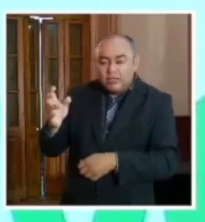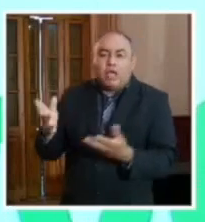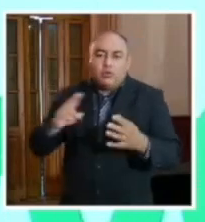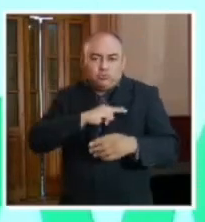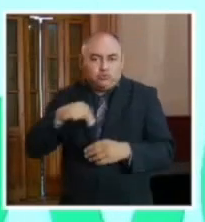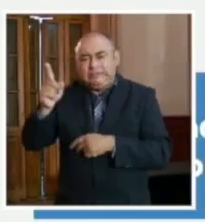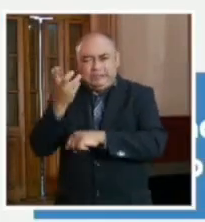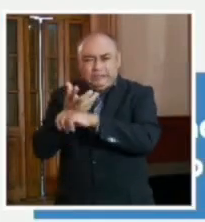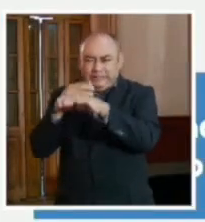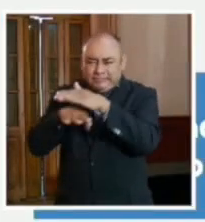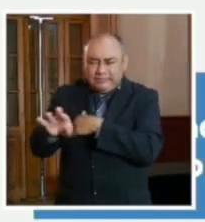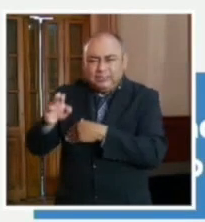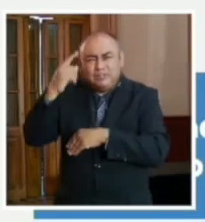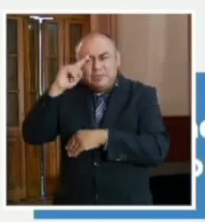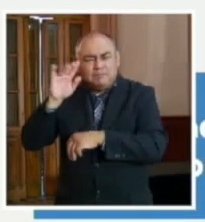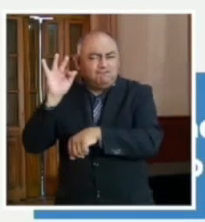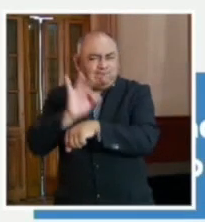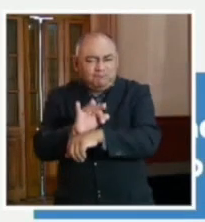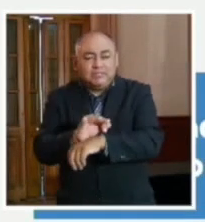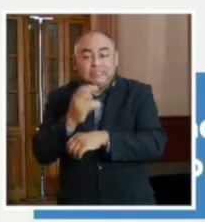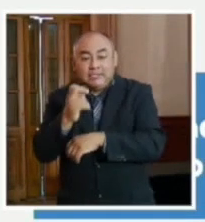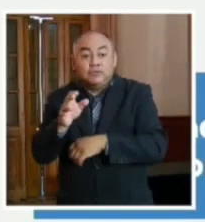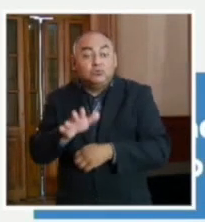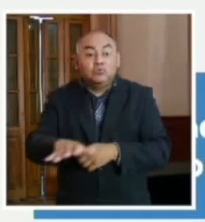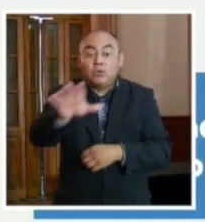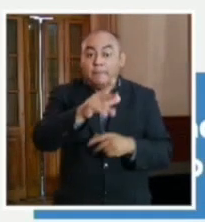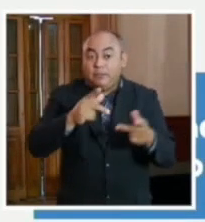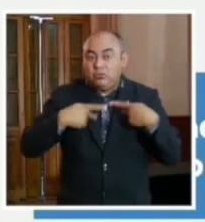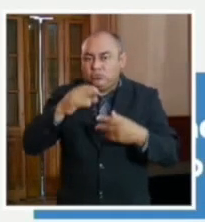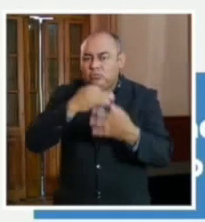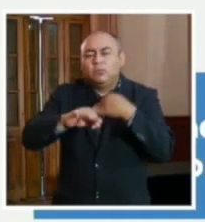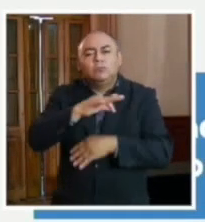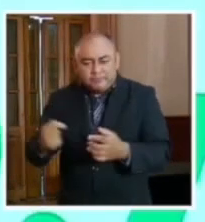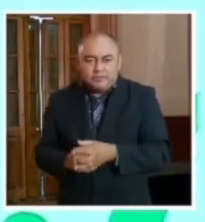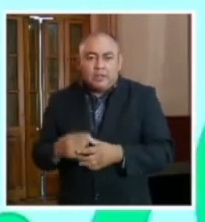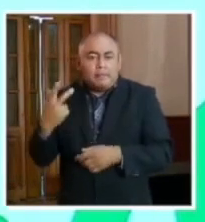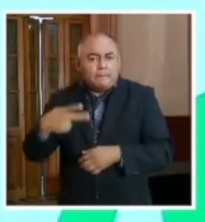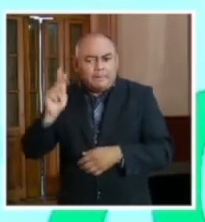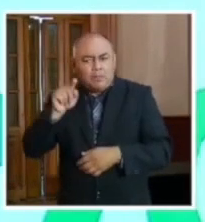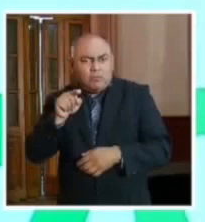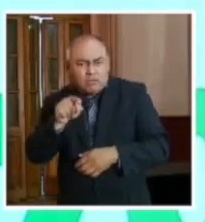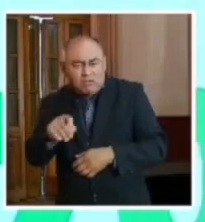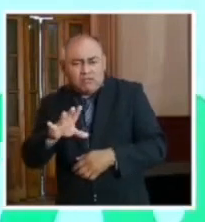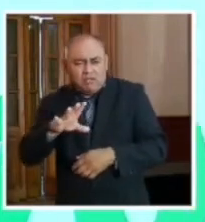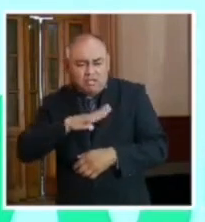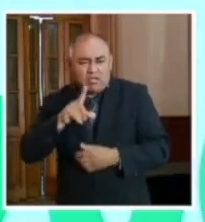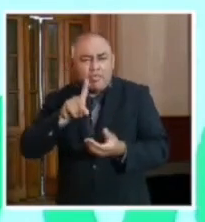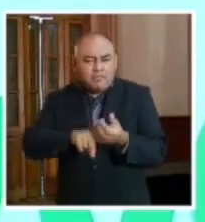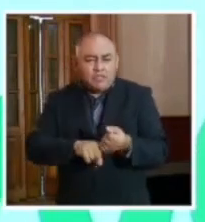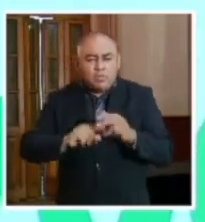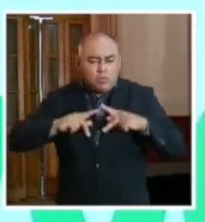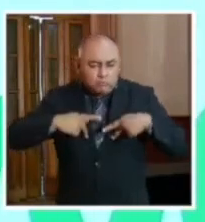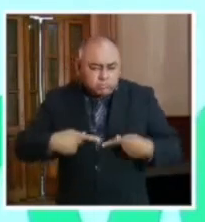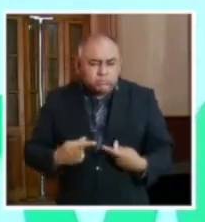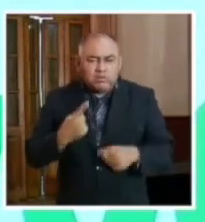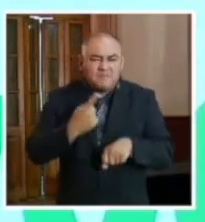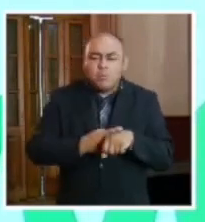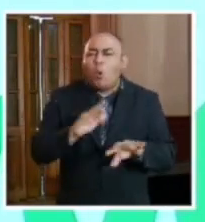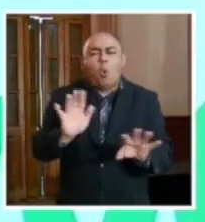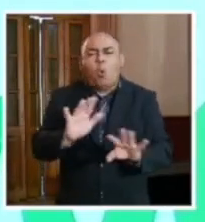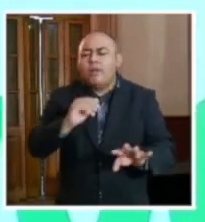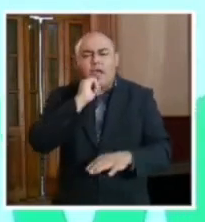entre los 25 y 44 años encabezan la lista de personas infectadas en cuanto a la estrategia de